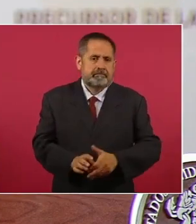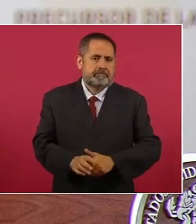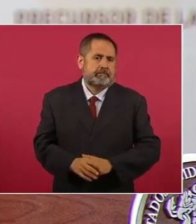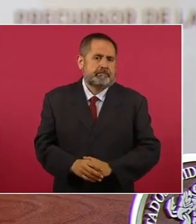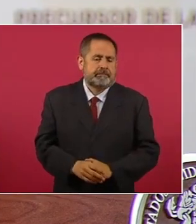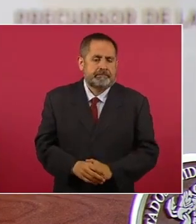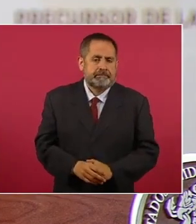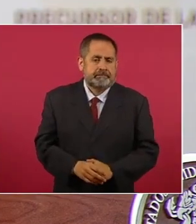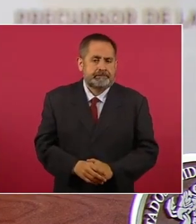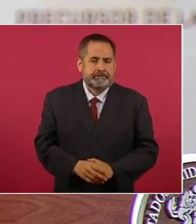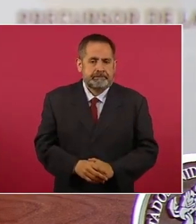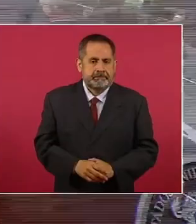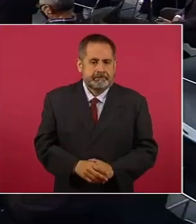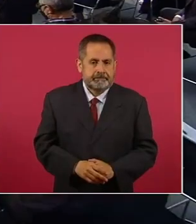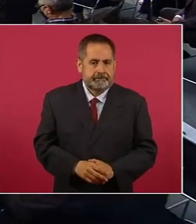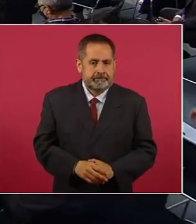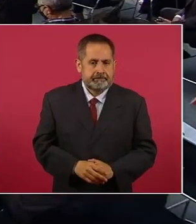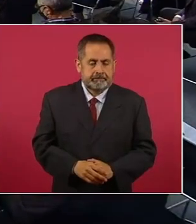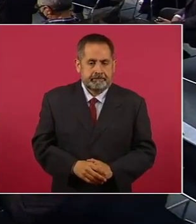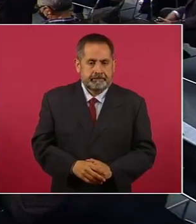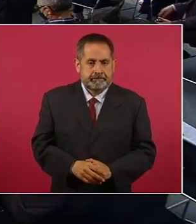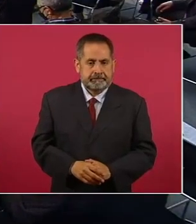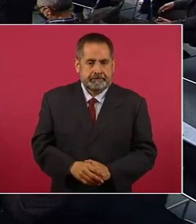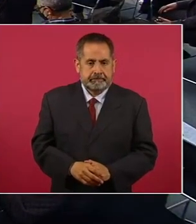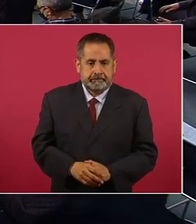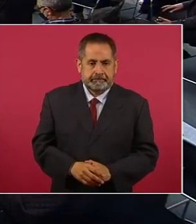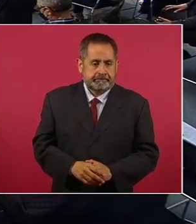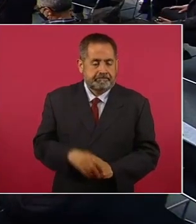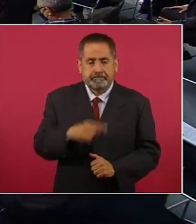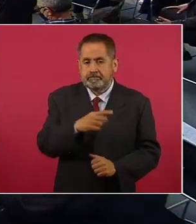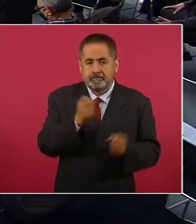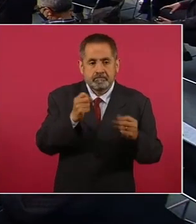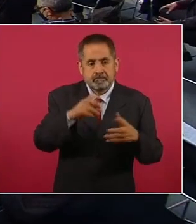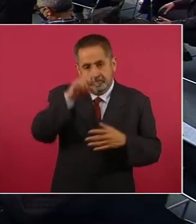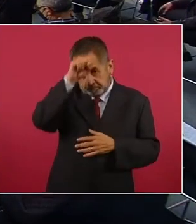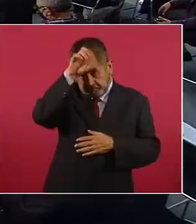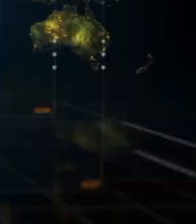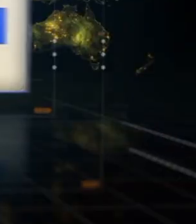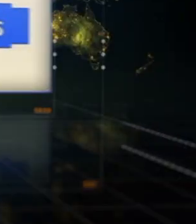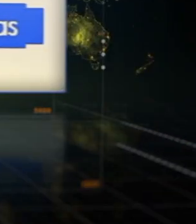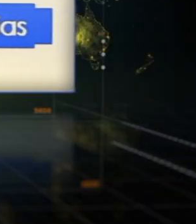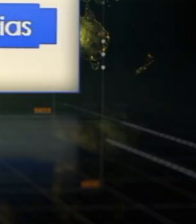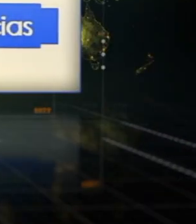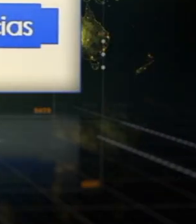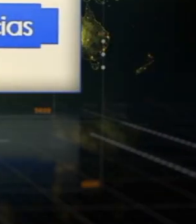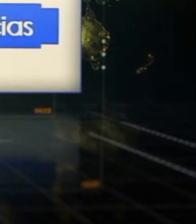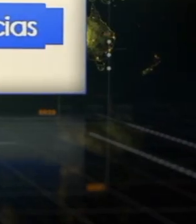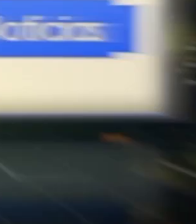imágenes de Andrés Martínez, informó Eduardo Chocuel Mendoza.